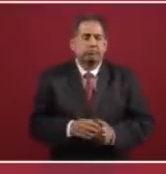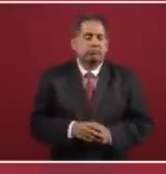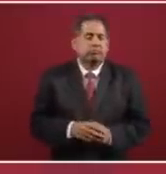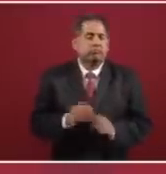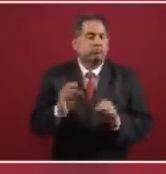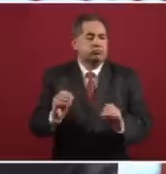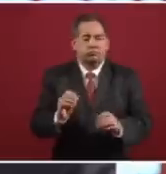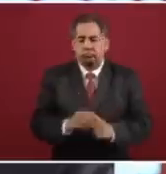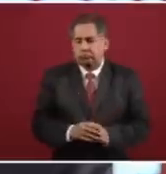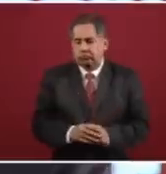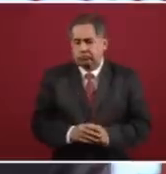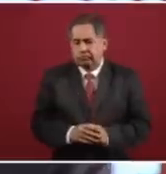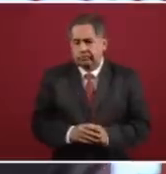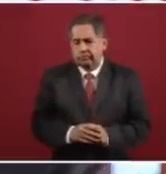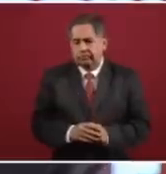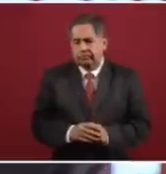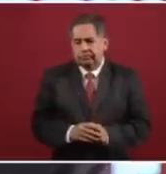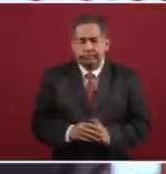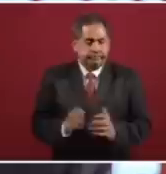o